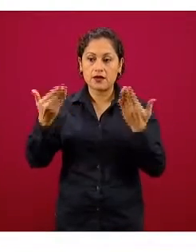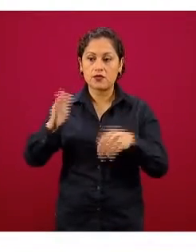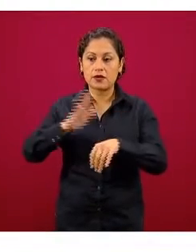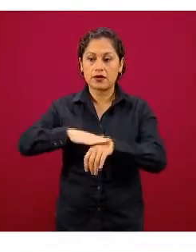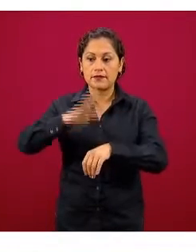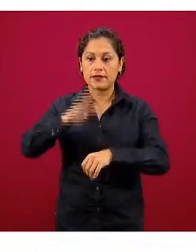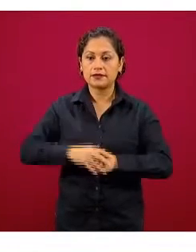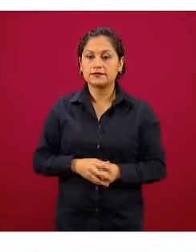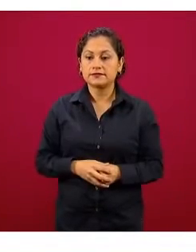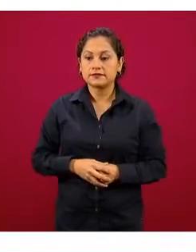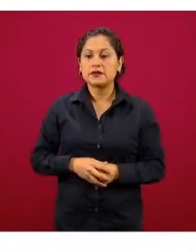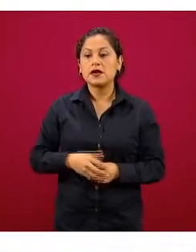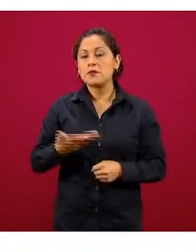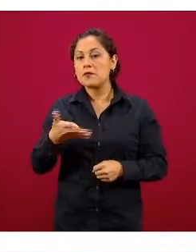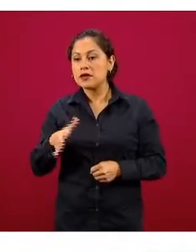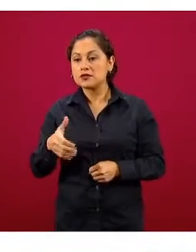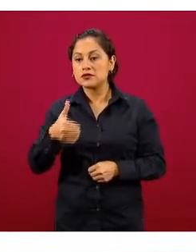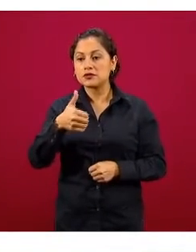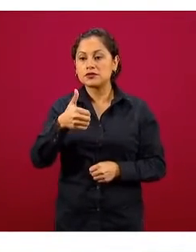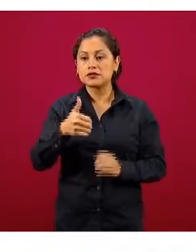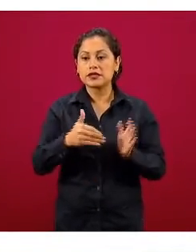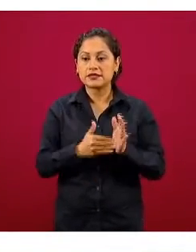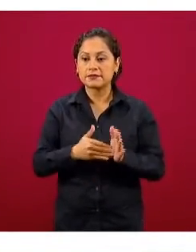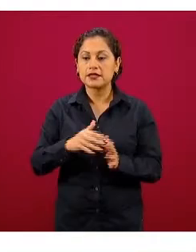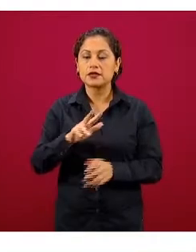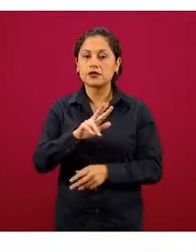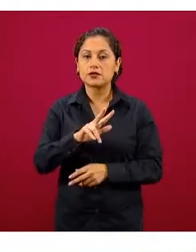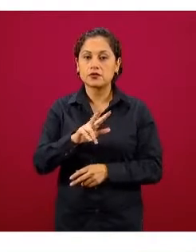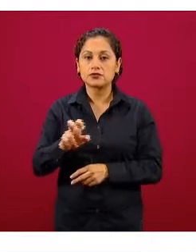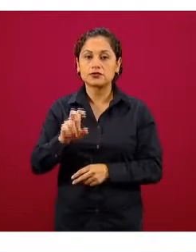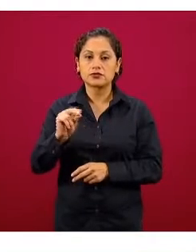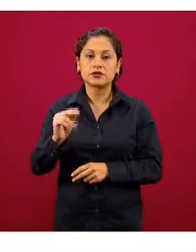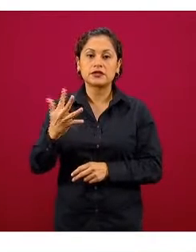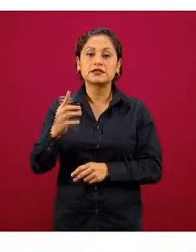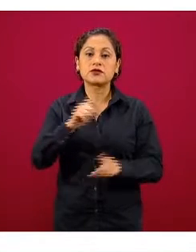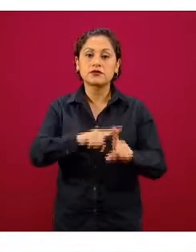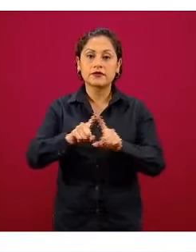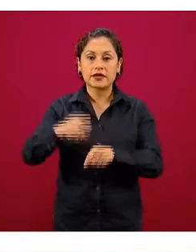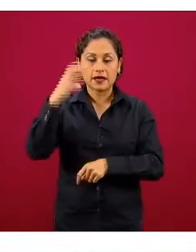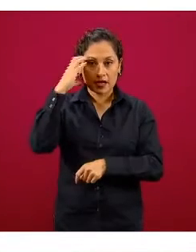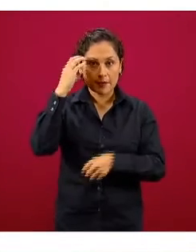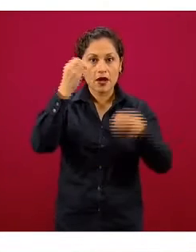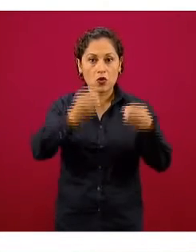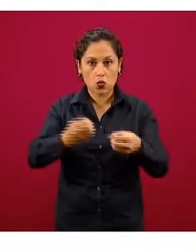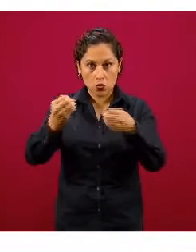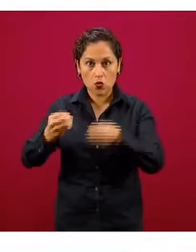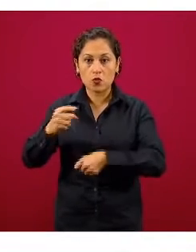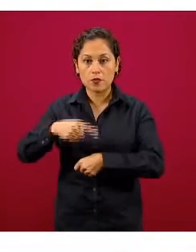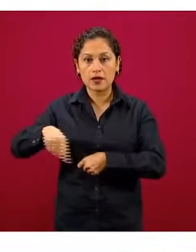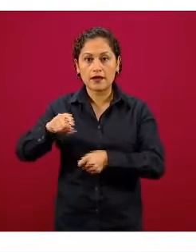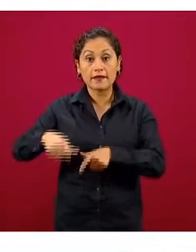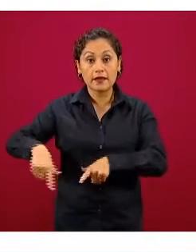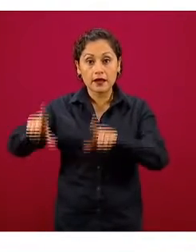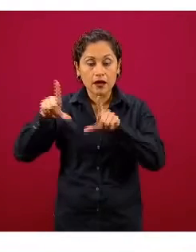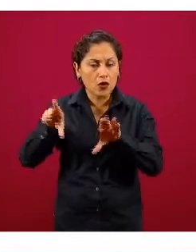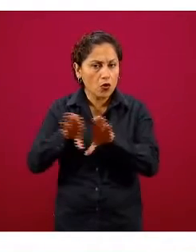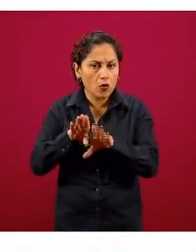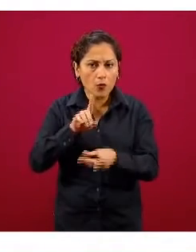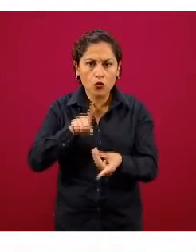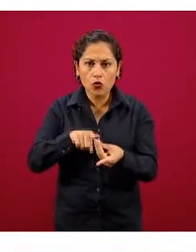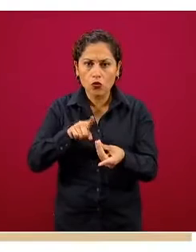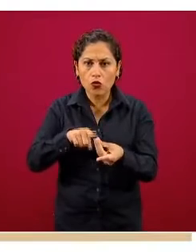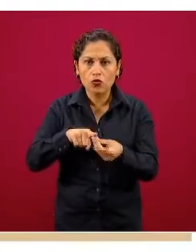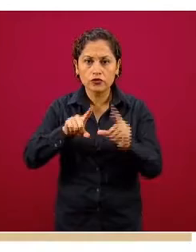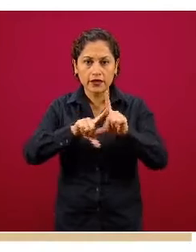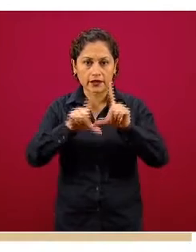Eso representa 6.885 camas de este tipo ocupadas, que en la siguiente diapositiva podemos ver cuál es su distribución a